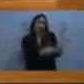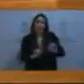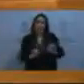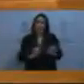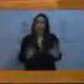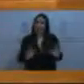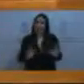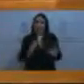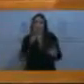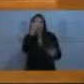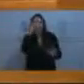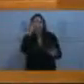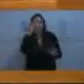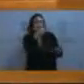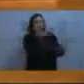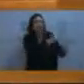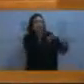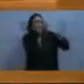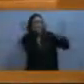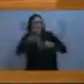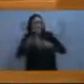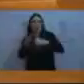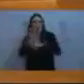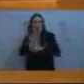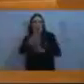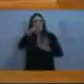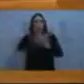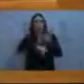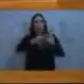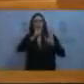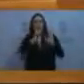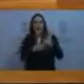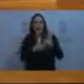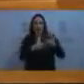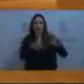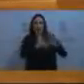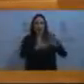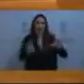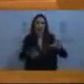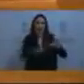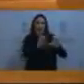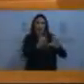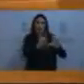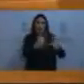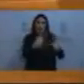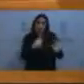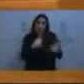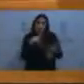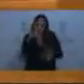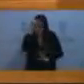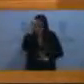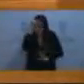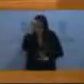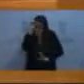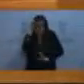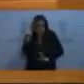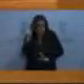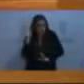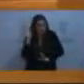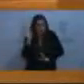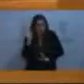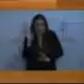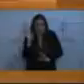por fin ese marco integral del Área 1, que en mi opinión no va a ser más que